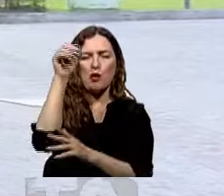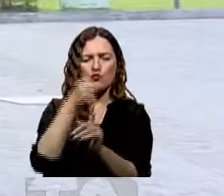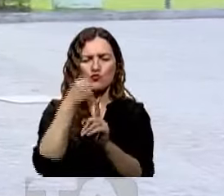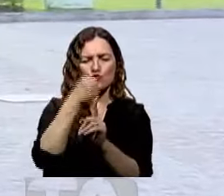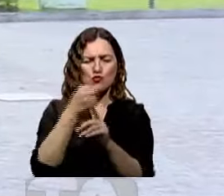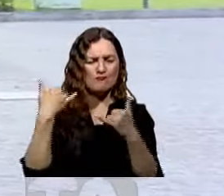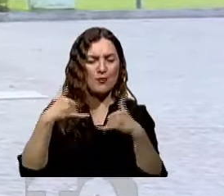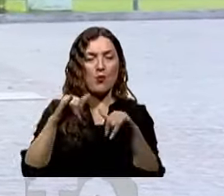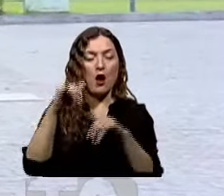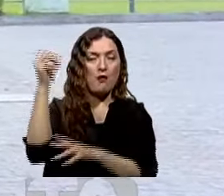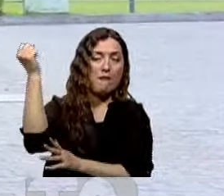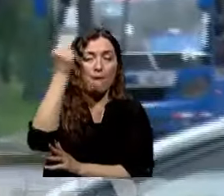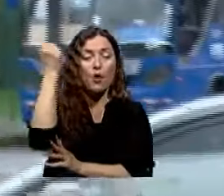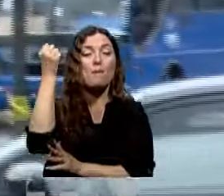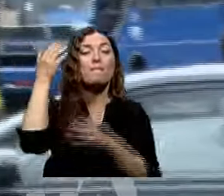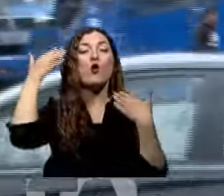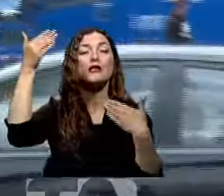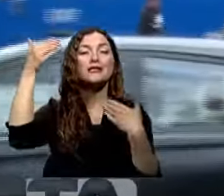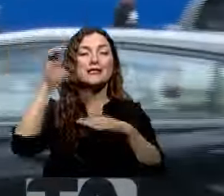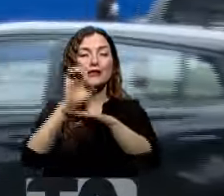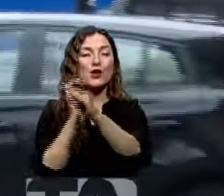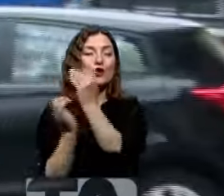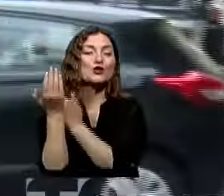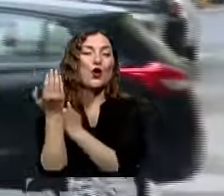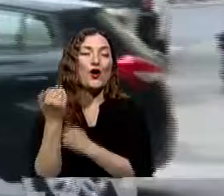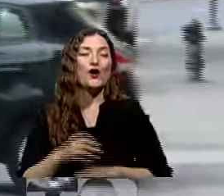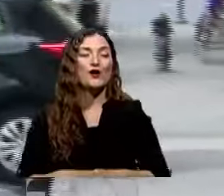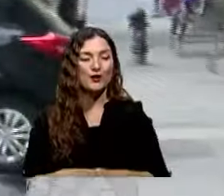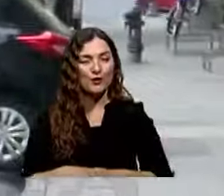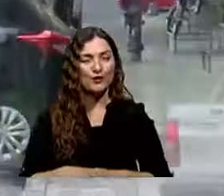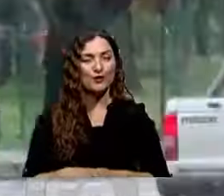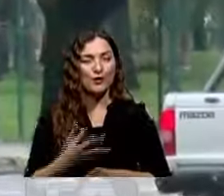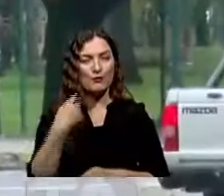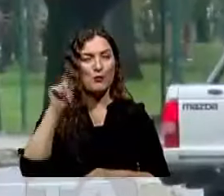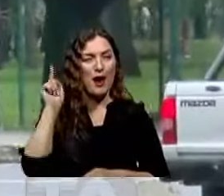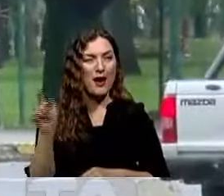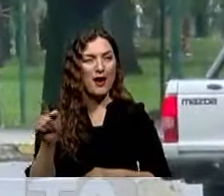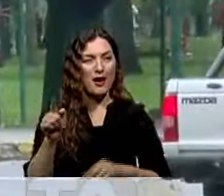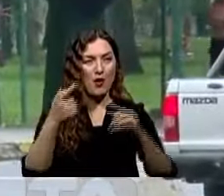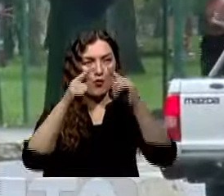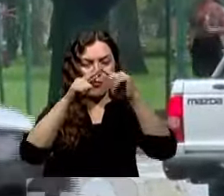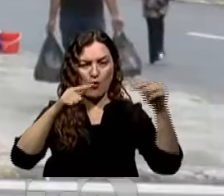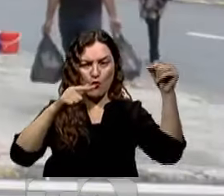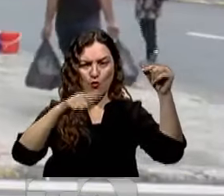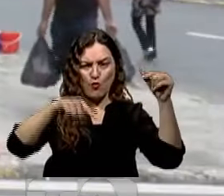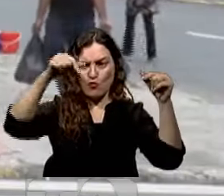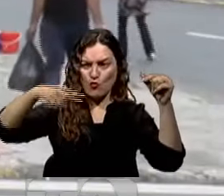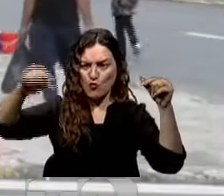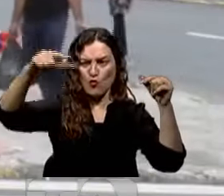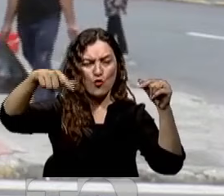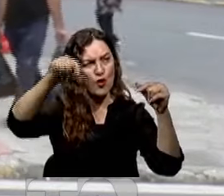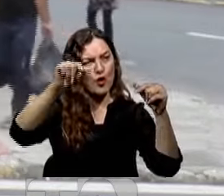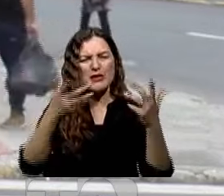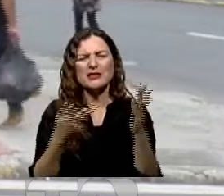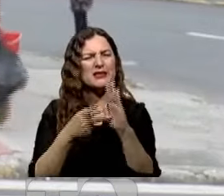varios políticos de la historia de Ecuador. Allí también se encuentra una estructura en forma de estrella con una historia asombrosa. Ella